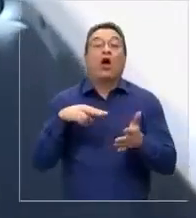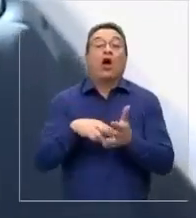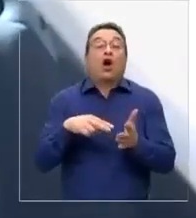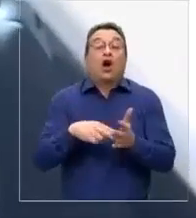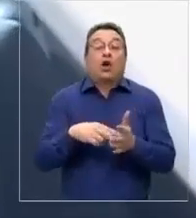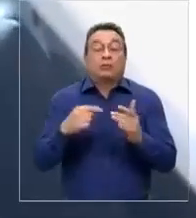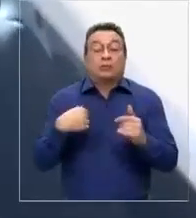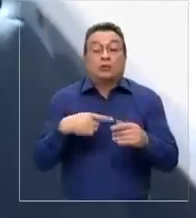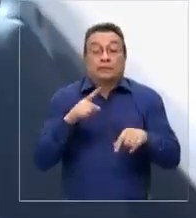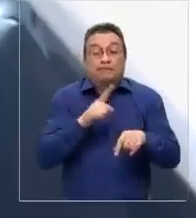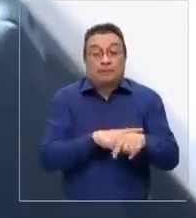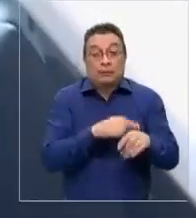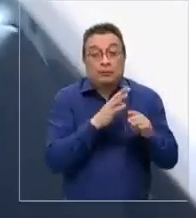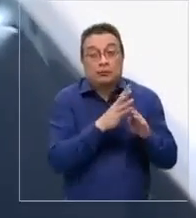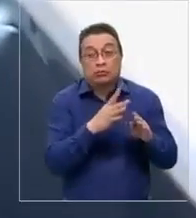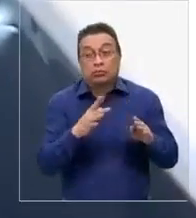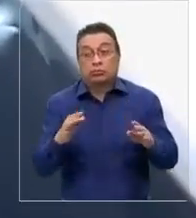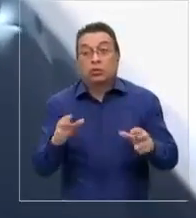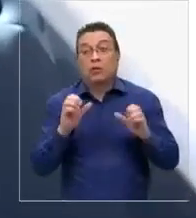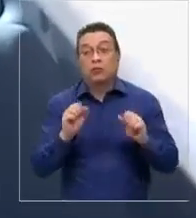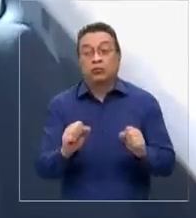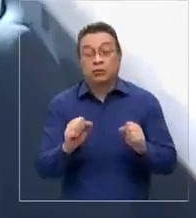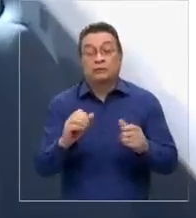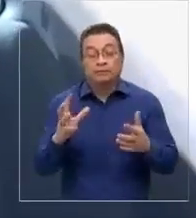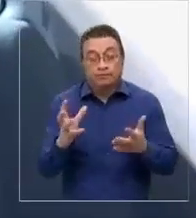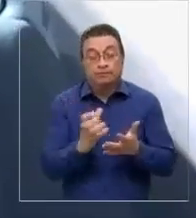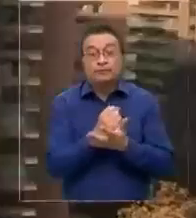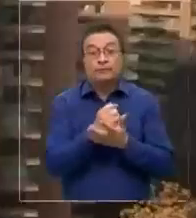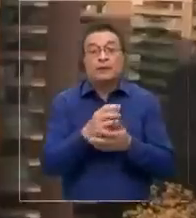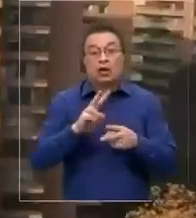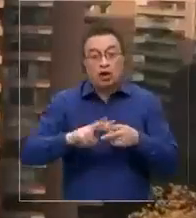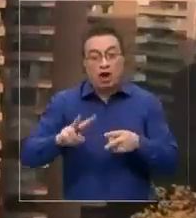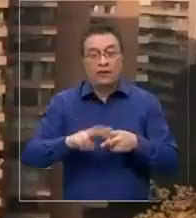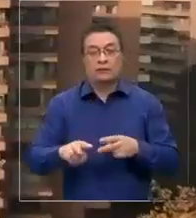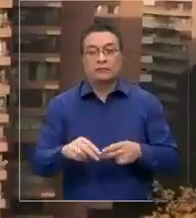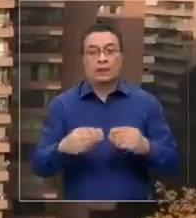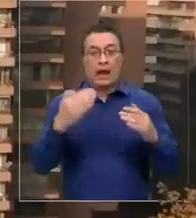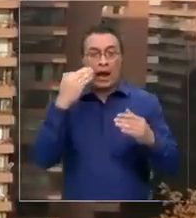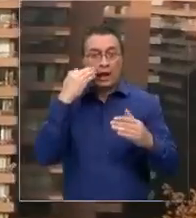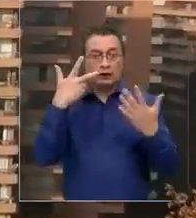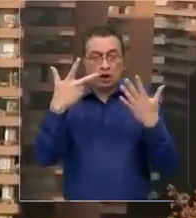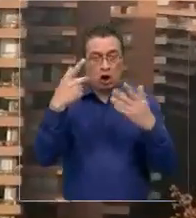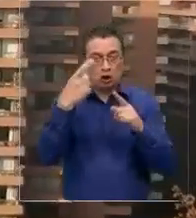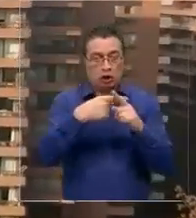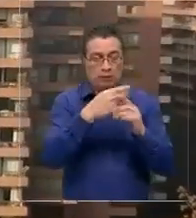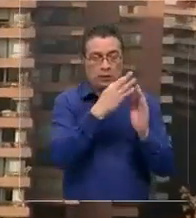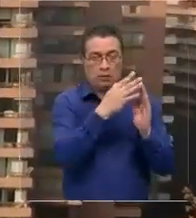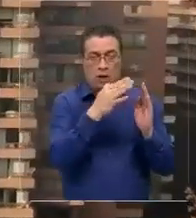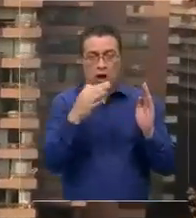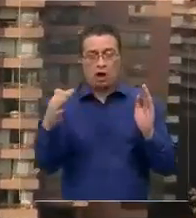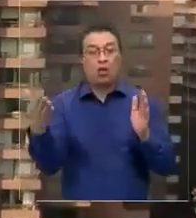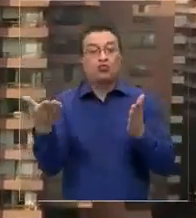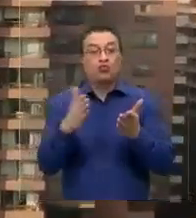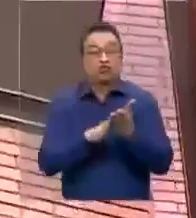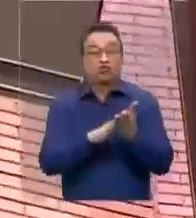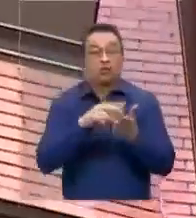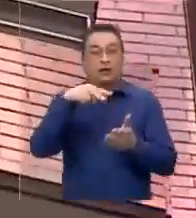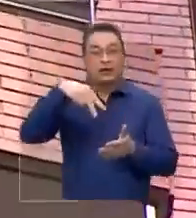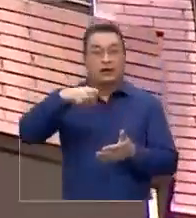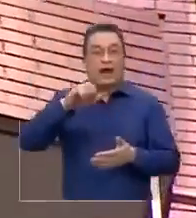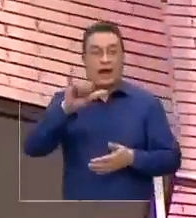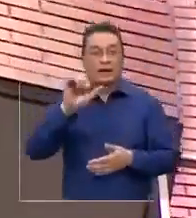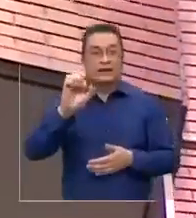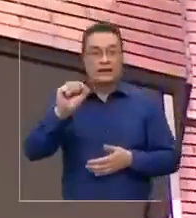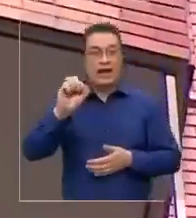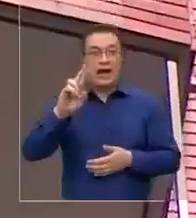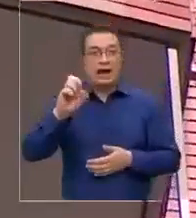en ese periodo resolvamos algo. Casi 8 meses han pasado desde la muerte de Nayara Vitt tras caer